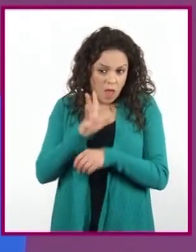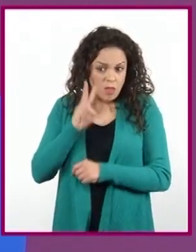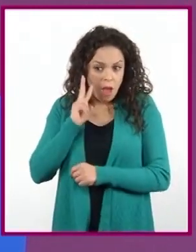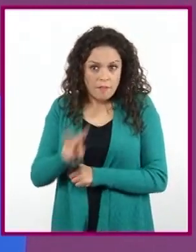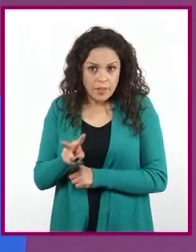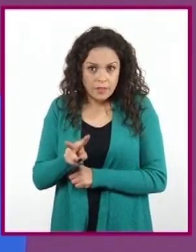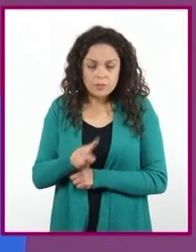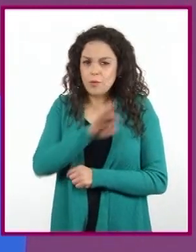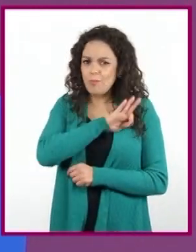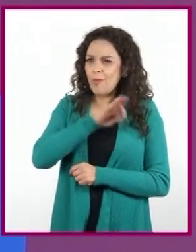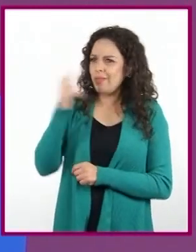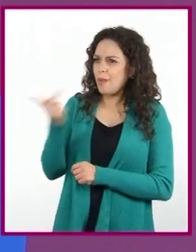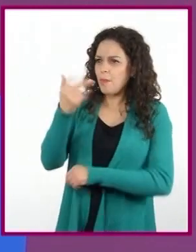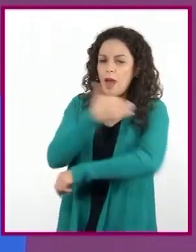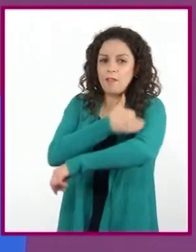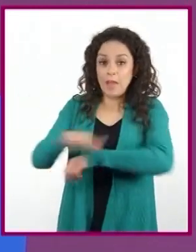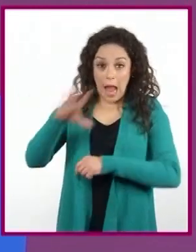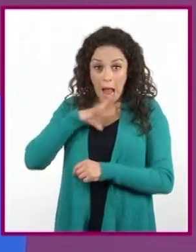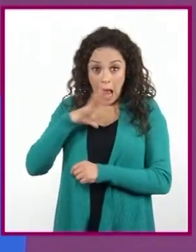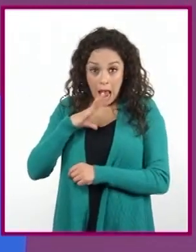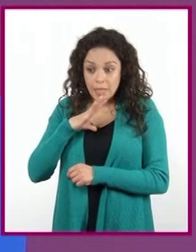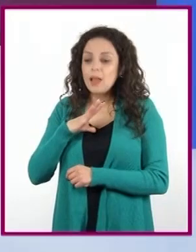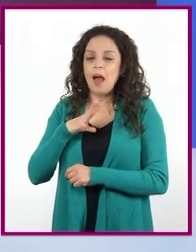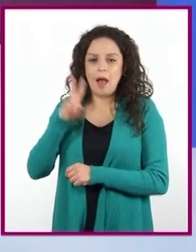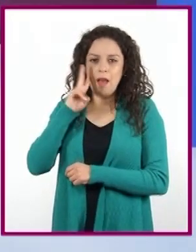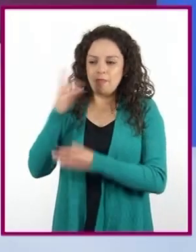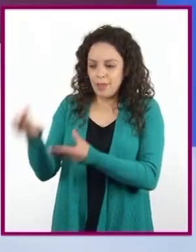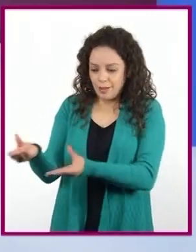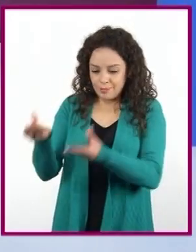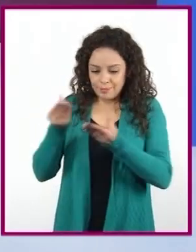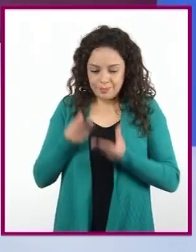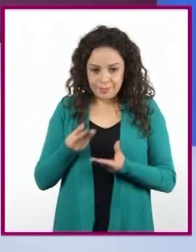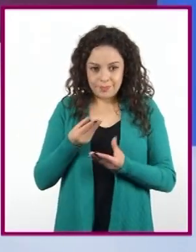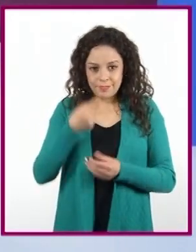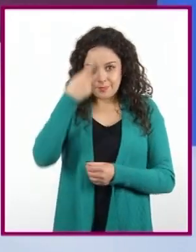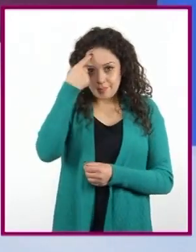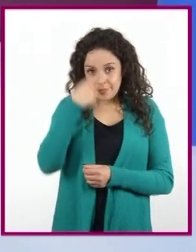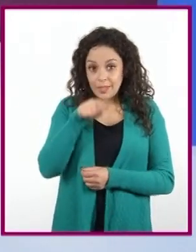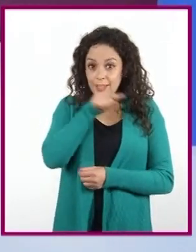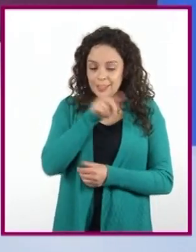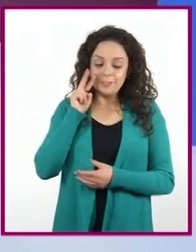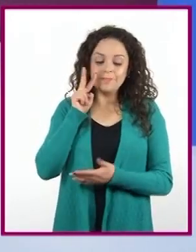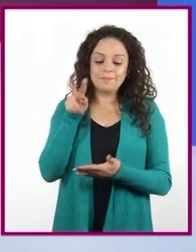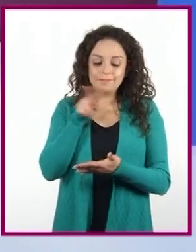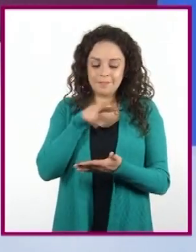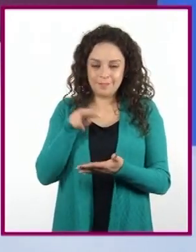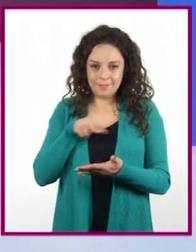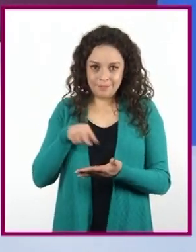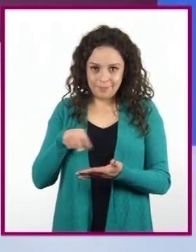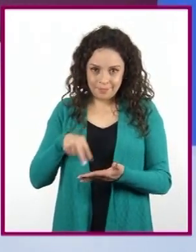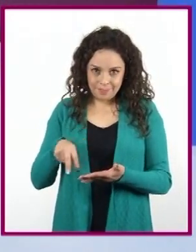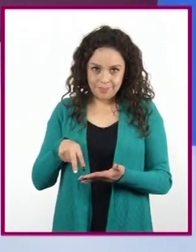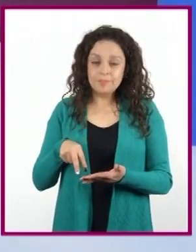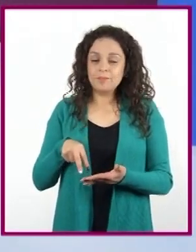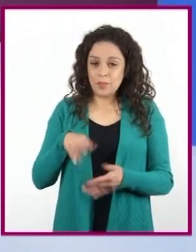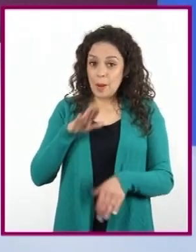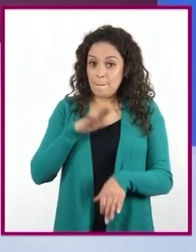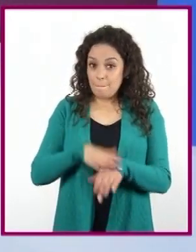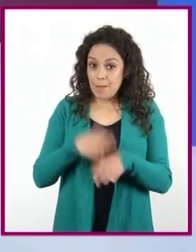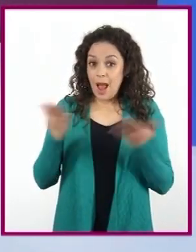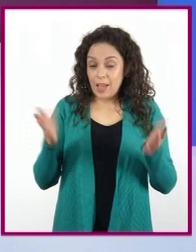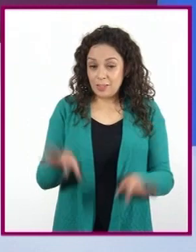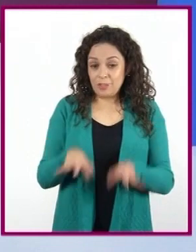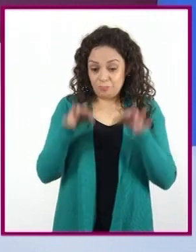sus familiares si tienen uno y si pueden facilitárselo a ustedes. Así podrían ver de cerca un